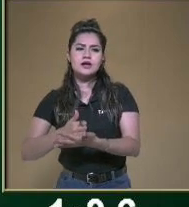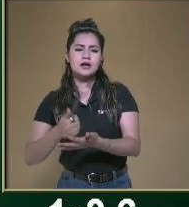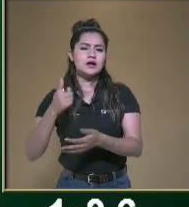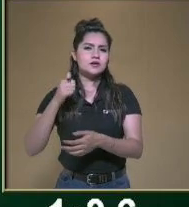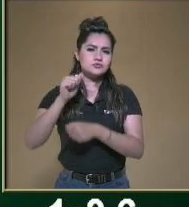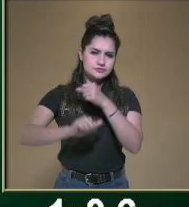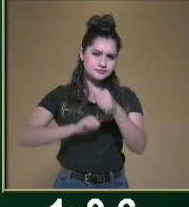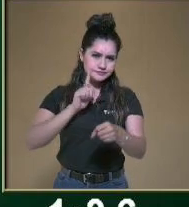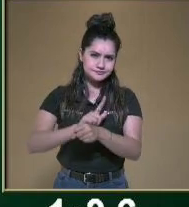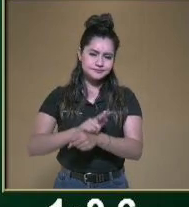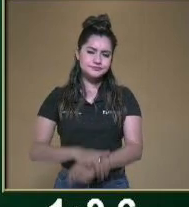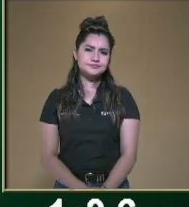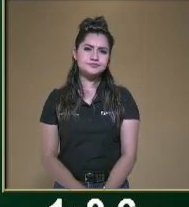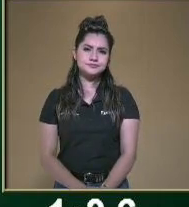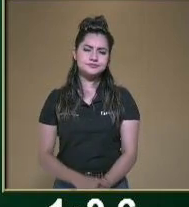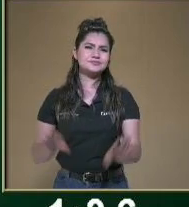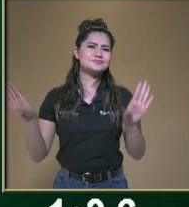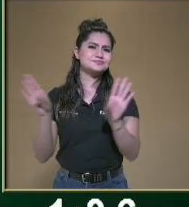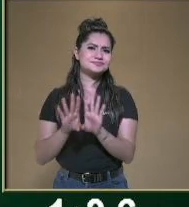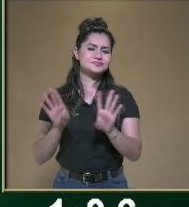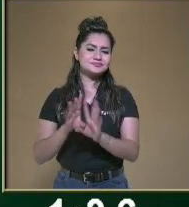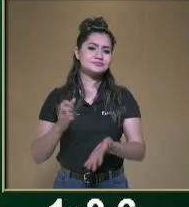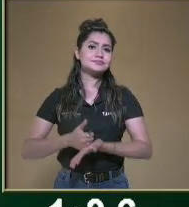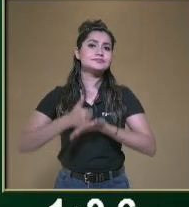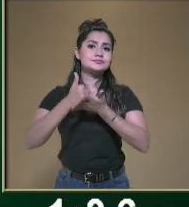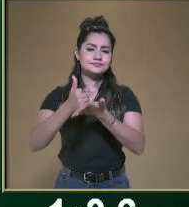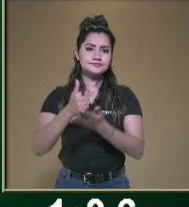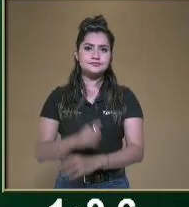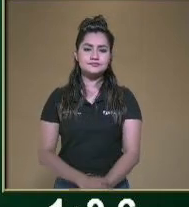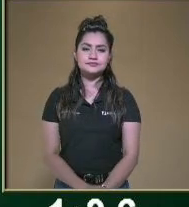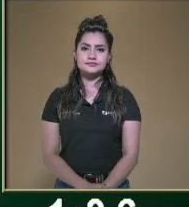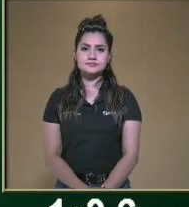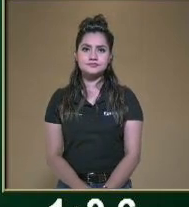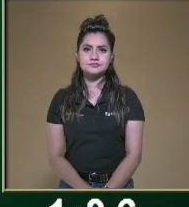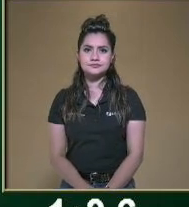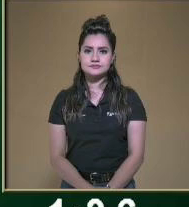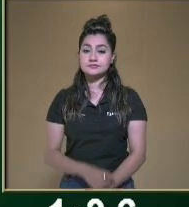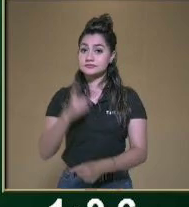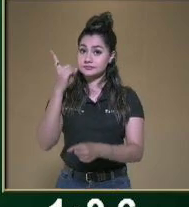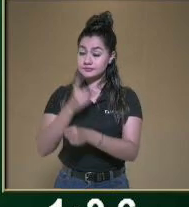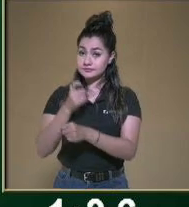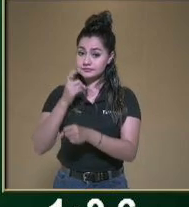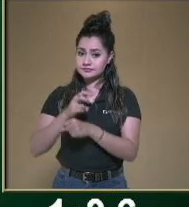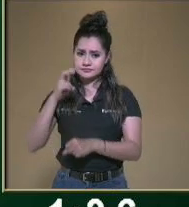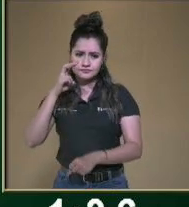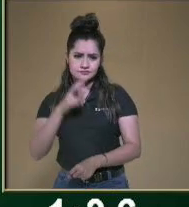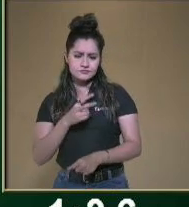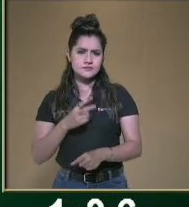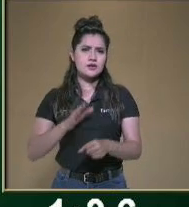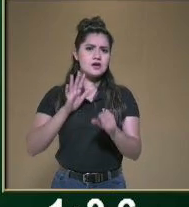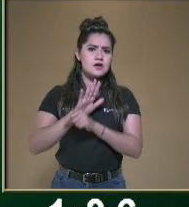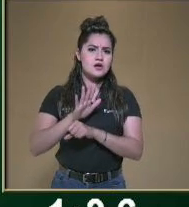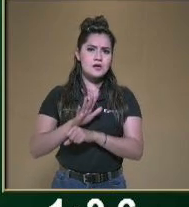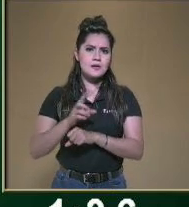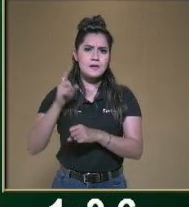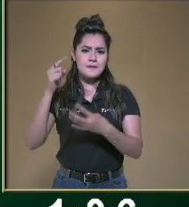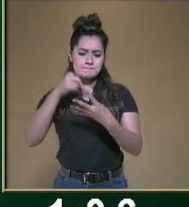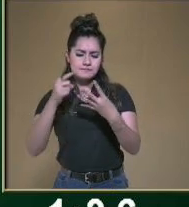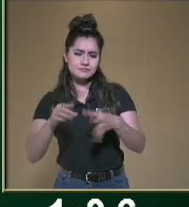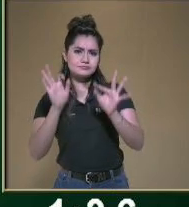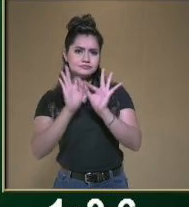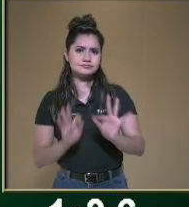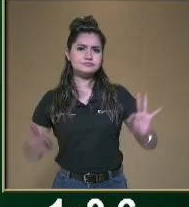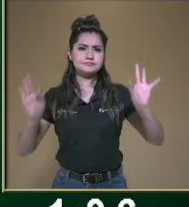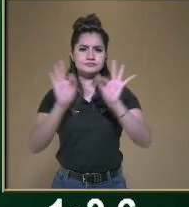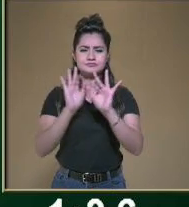mascotas, pues bueno, ¿cómo le podemos hacer? Bueno, vamos a informarlos cuáles son las principales. Podemos entrar a internet, podemos buscar